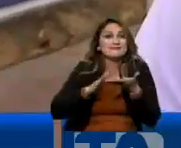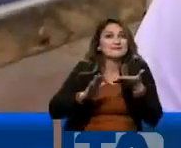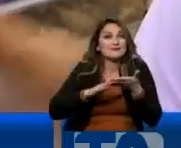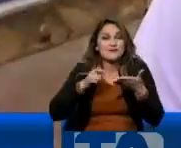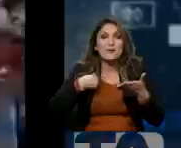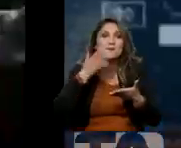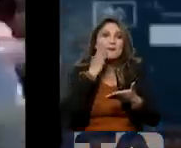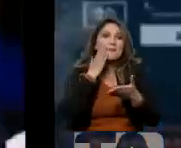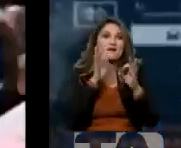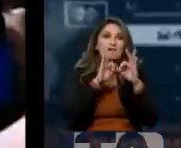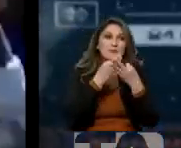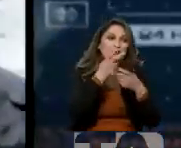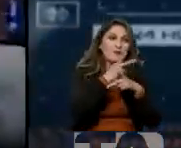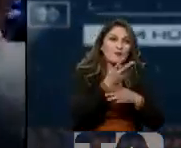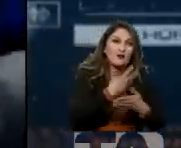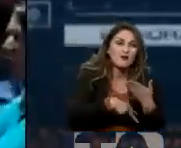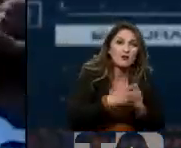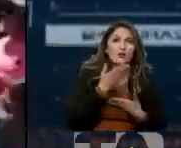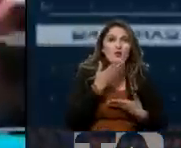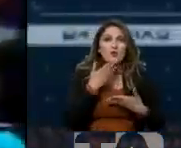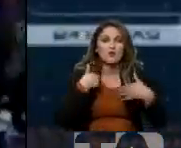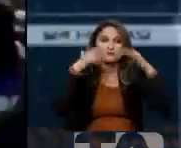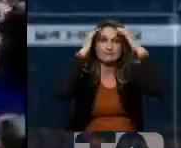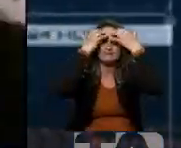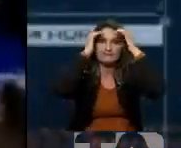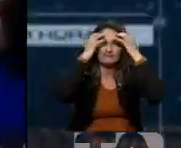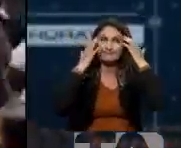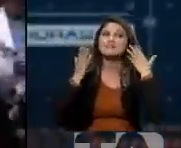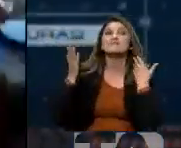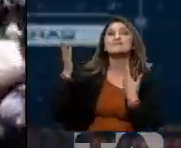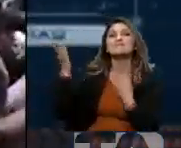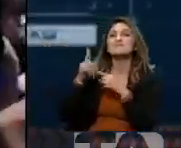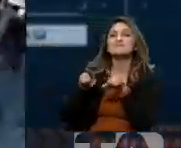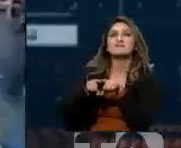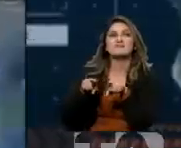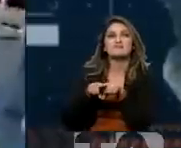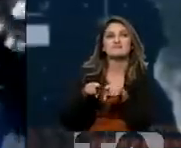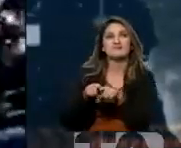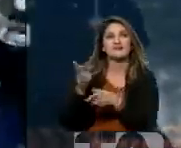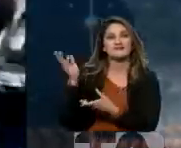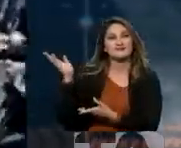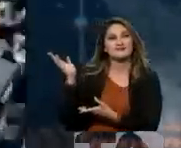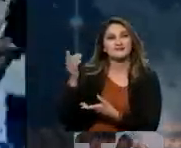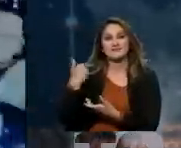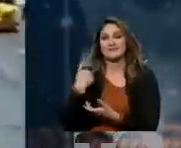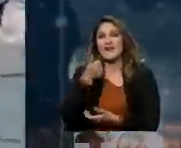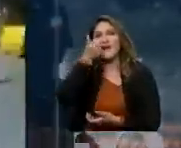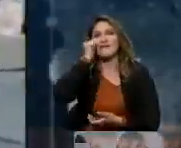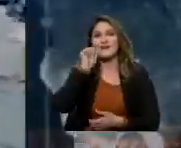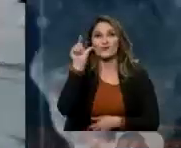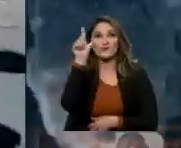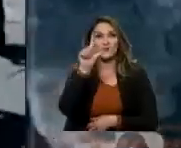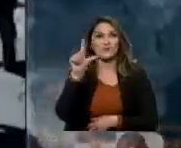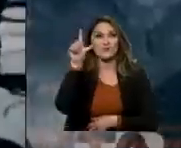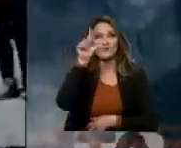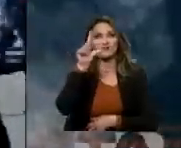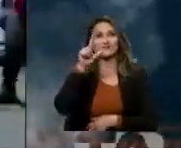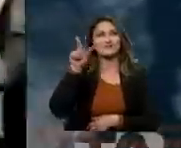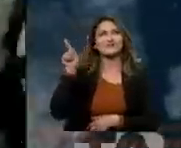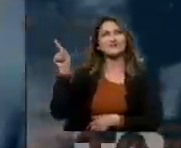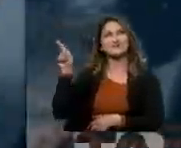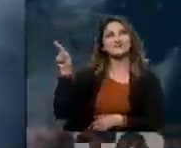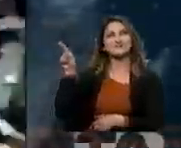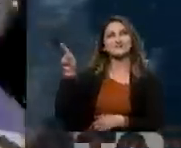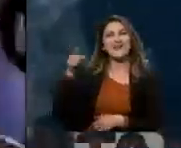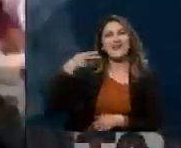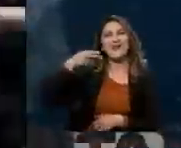qué hora vamos a regresar el en quillón es reportera de teleamazonas en quito lo confirmó este lunes junto con su compañero camarógrafo tuvo que